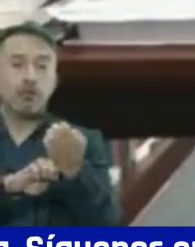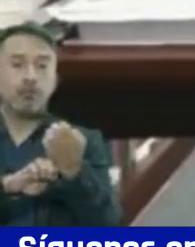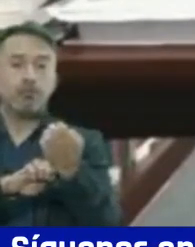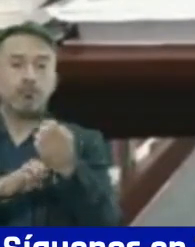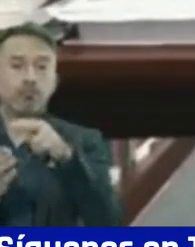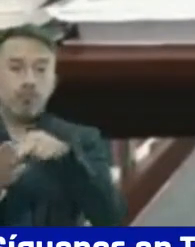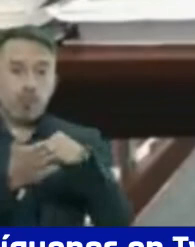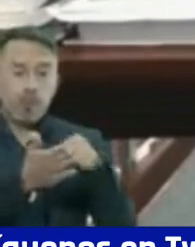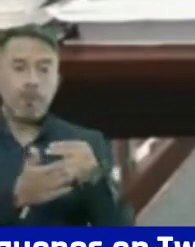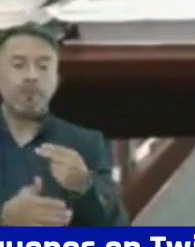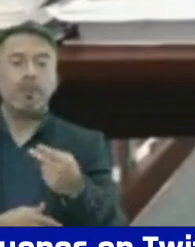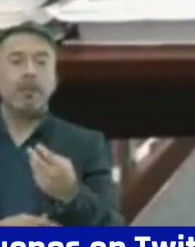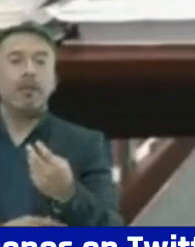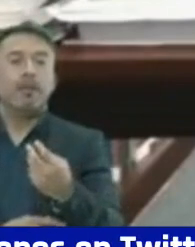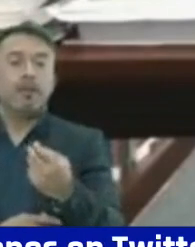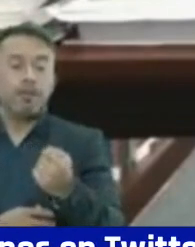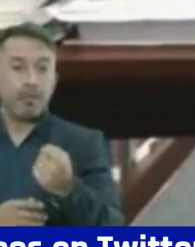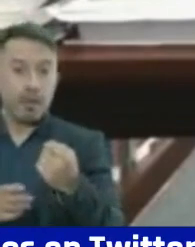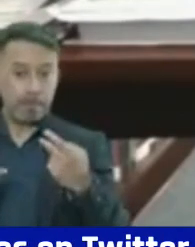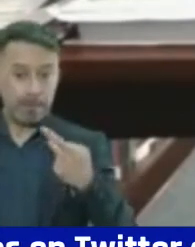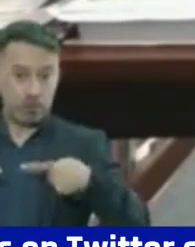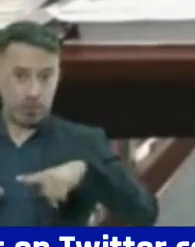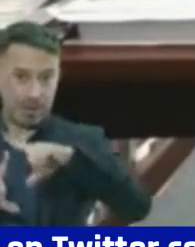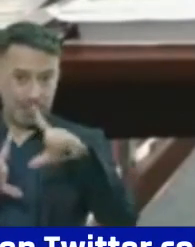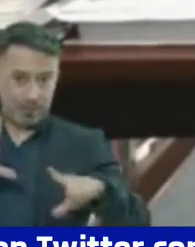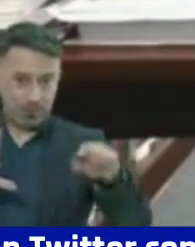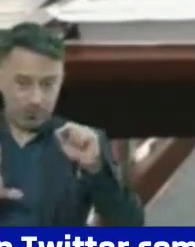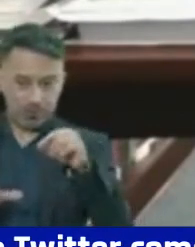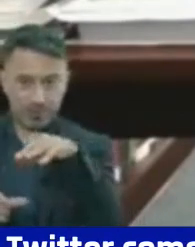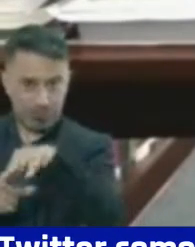el 3% del listado nominal de dichas